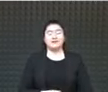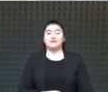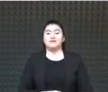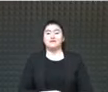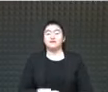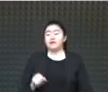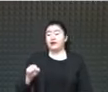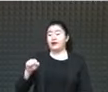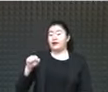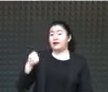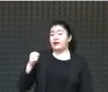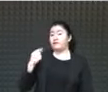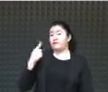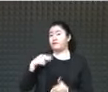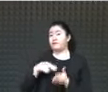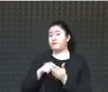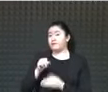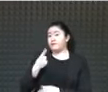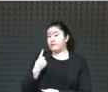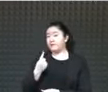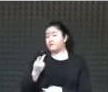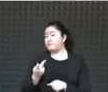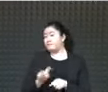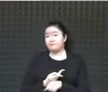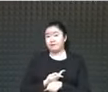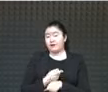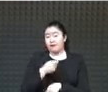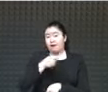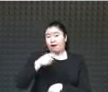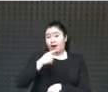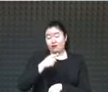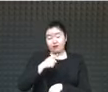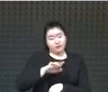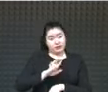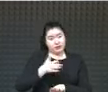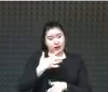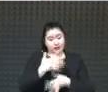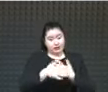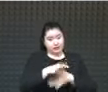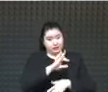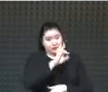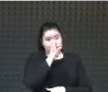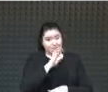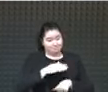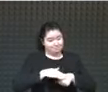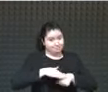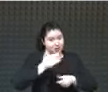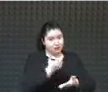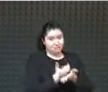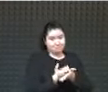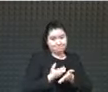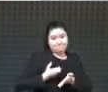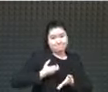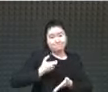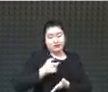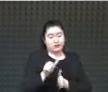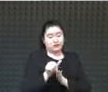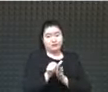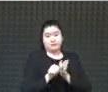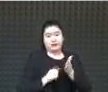de 2021 estarán recibiendo un 15% adicional de su apoyo